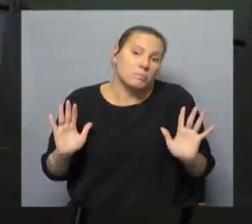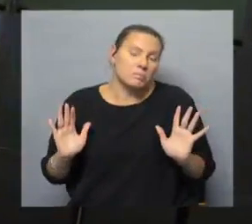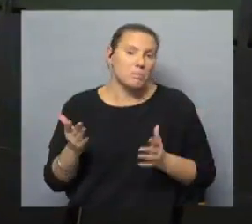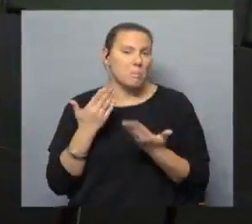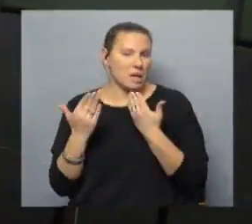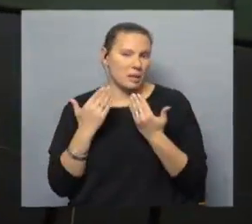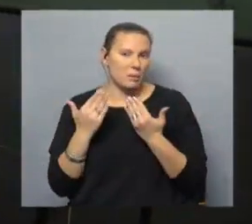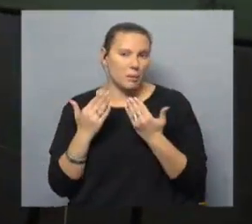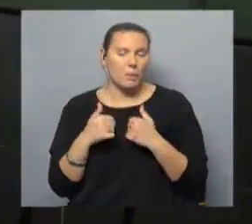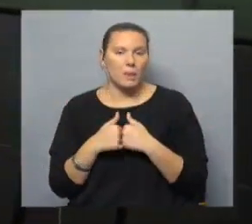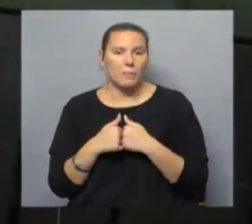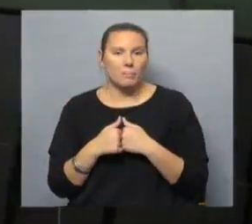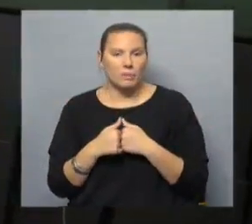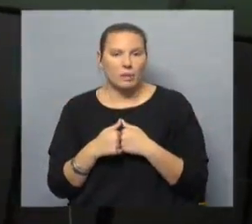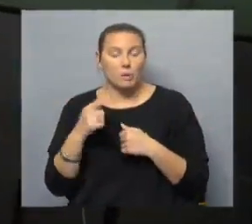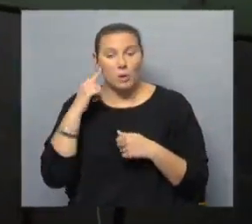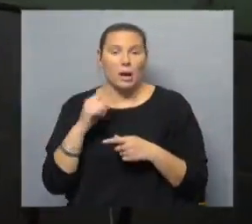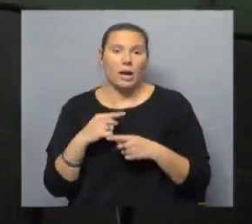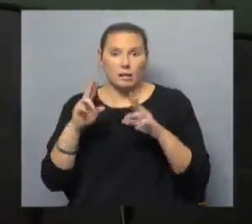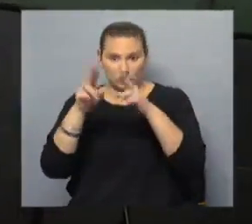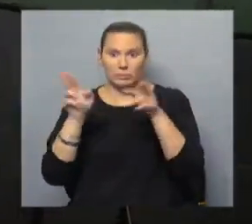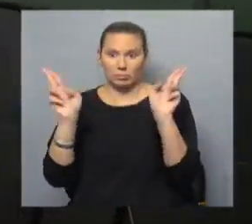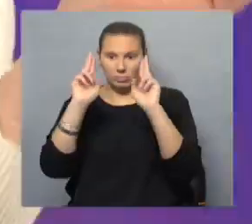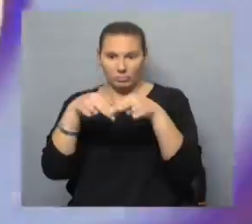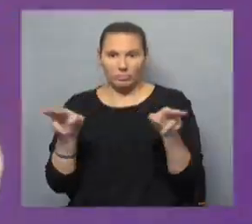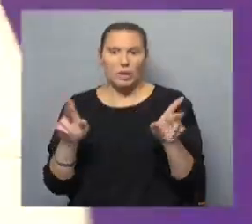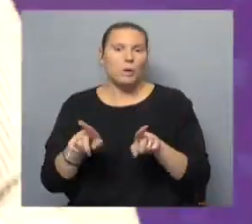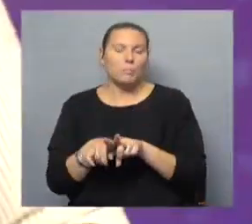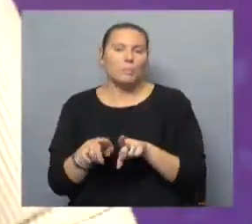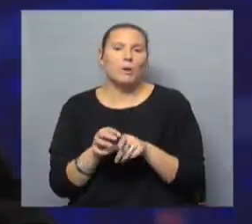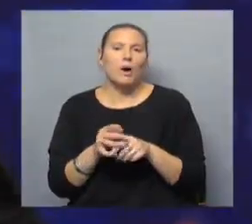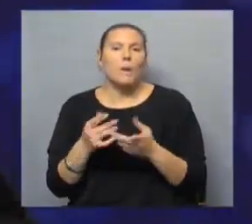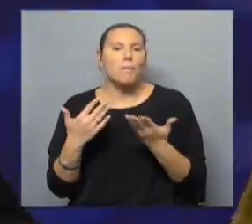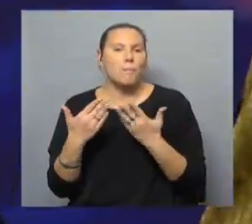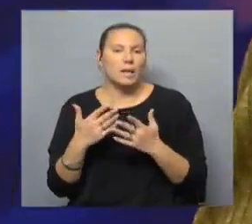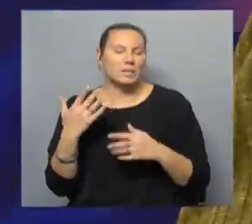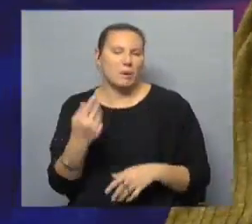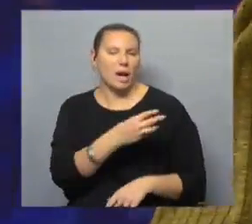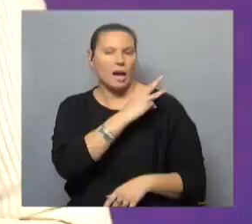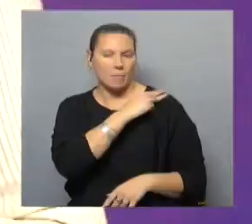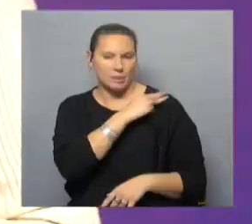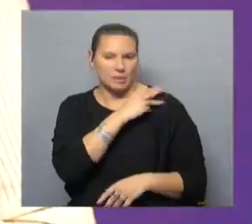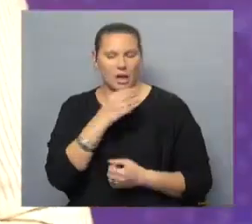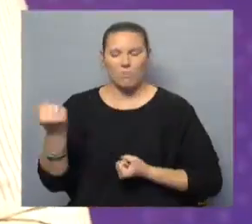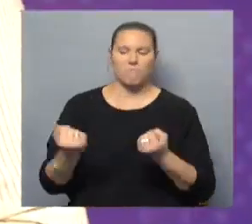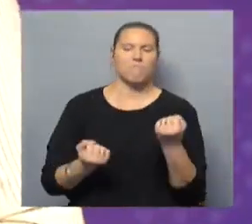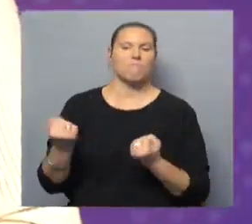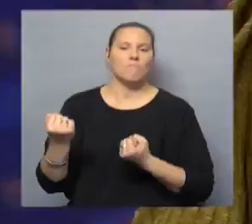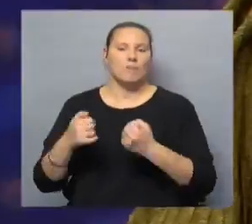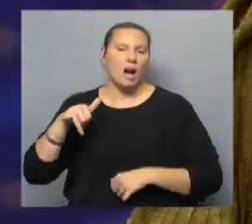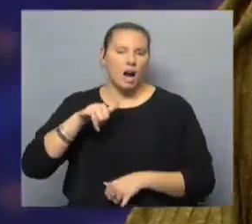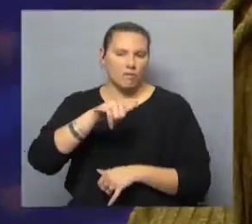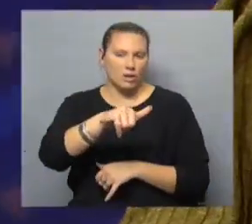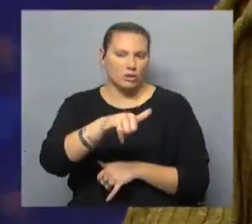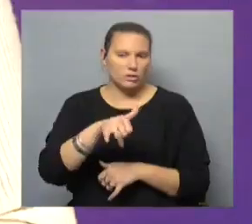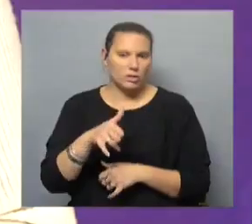¿no? Divina, divina. ¿No? Vos vas a pilotear los titulares. Sí, con los dos deditos. Con los dos, con los dos, sí. Te veo más como capitana. Te veo más piloteando el avión. Como vas a,